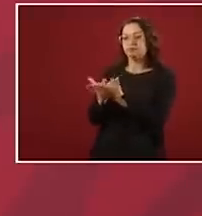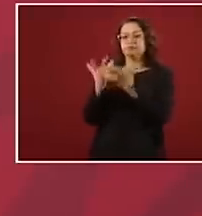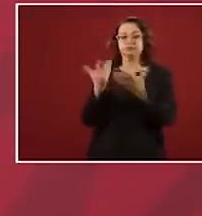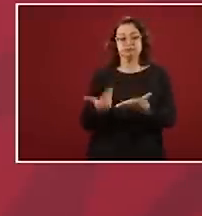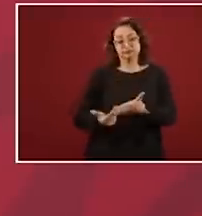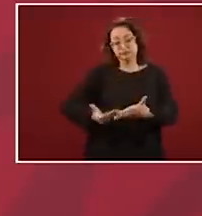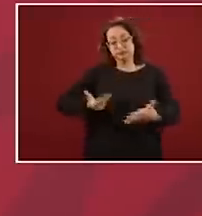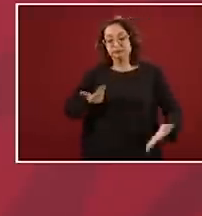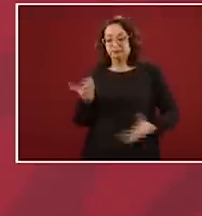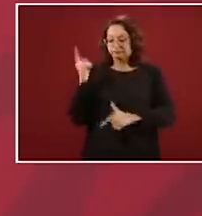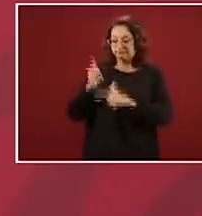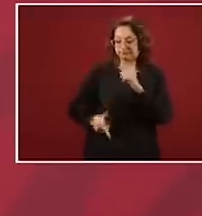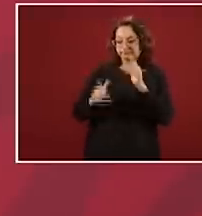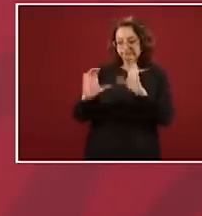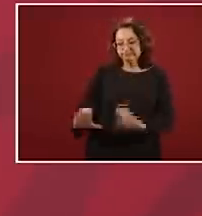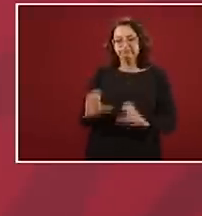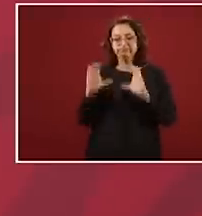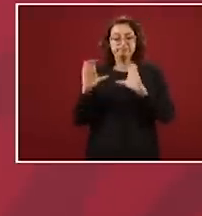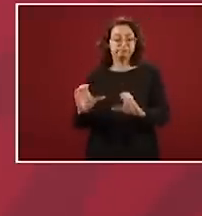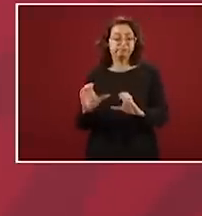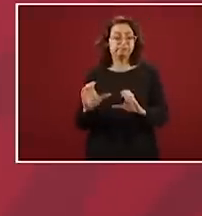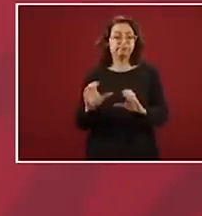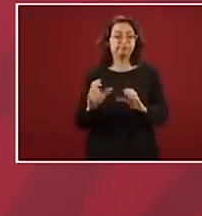prevenir y